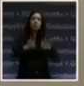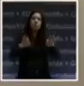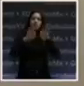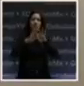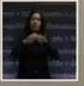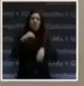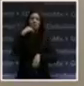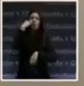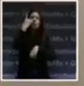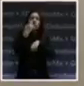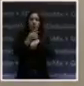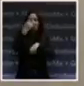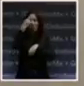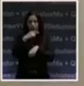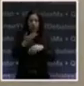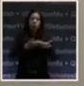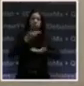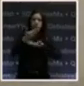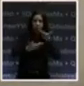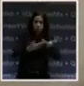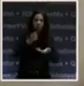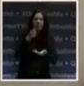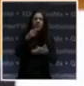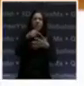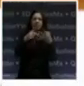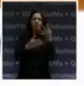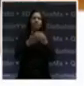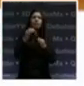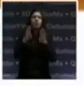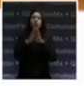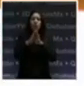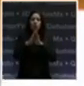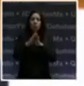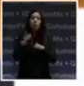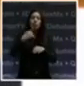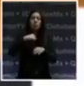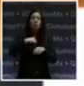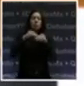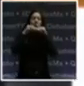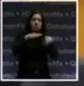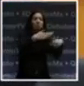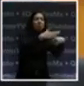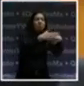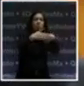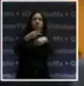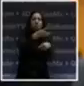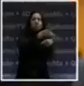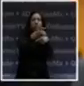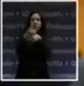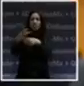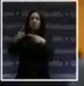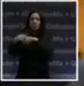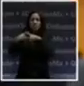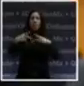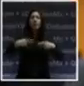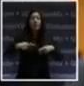vocación de servicio. ¿Cómo lo vamos a hacer? Precisamente abrir, convocar al ciudadano para que